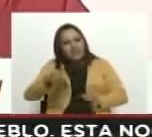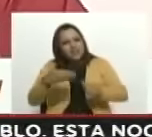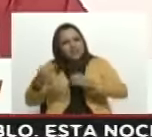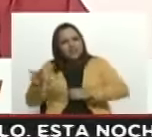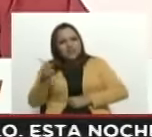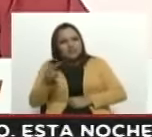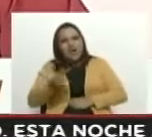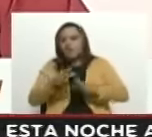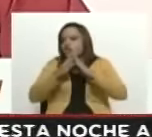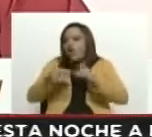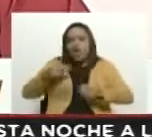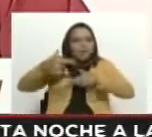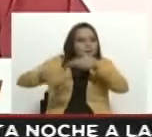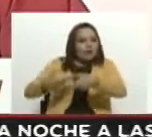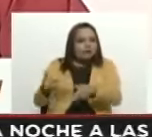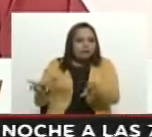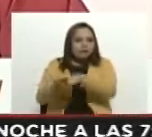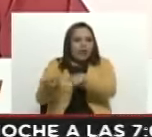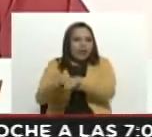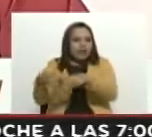Delincuentes todos.